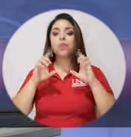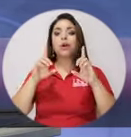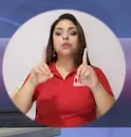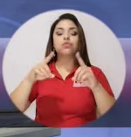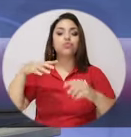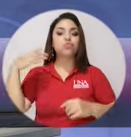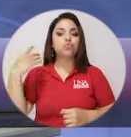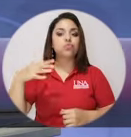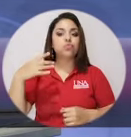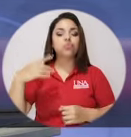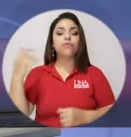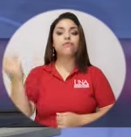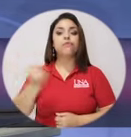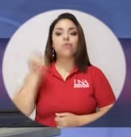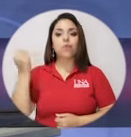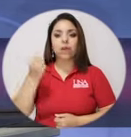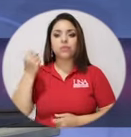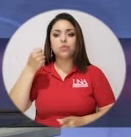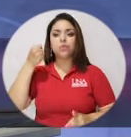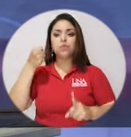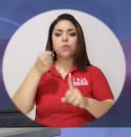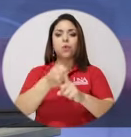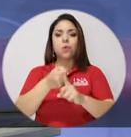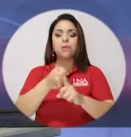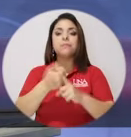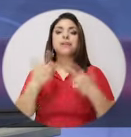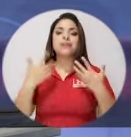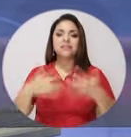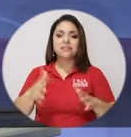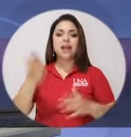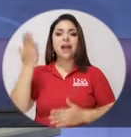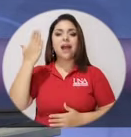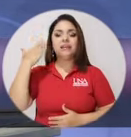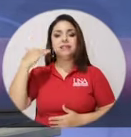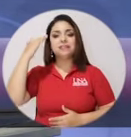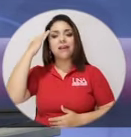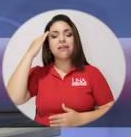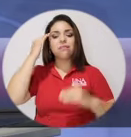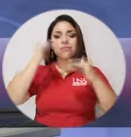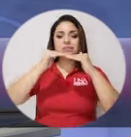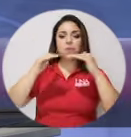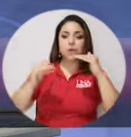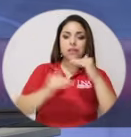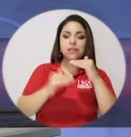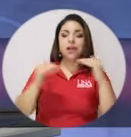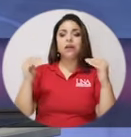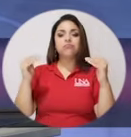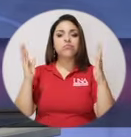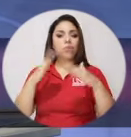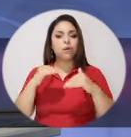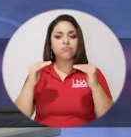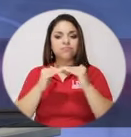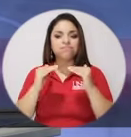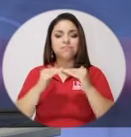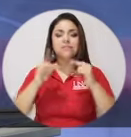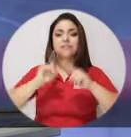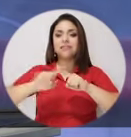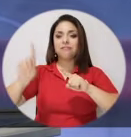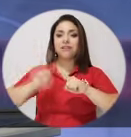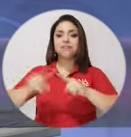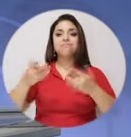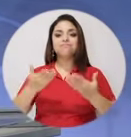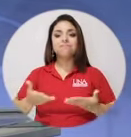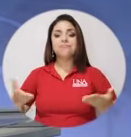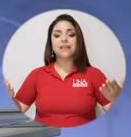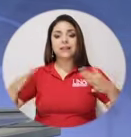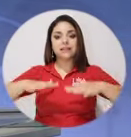el sentido de hacer más evidente cosas que ya sabíamos en materia de desigualdad y de inequidad y de múltiples diferencias que